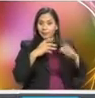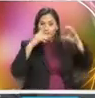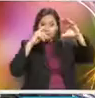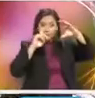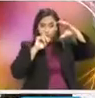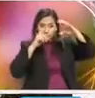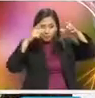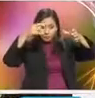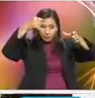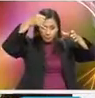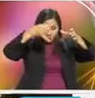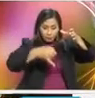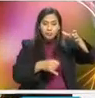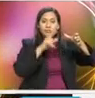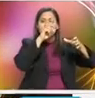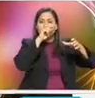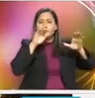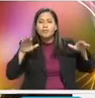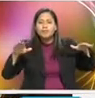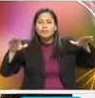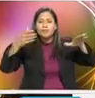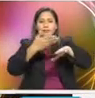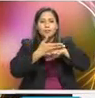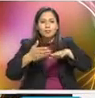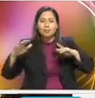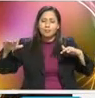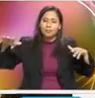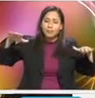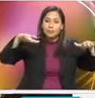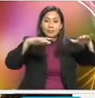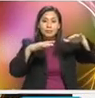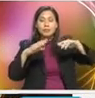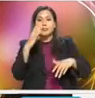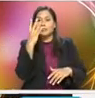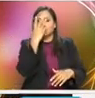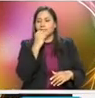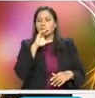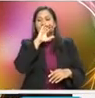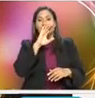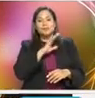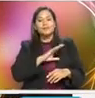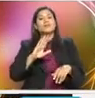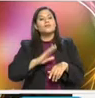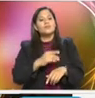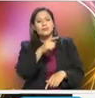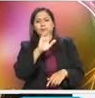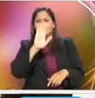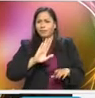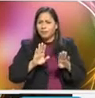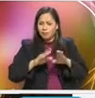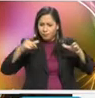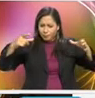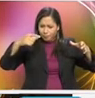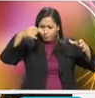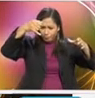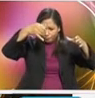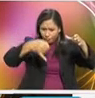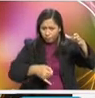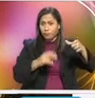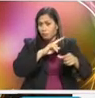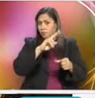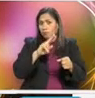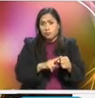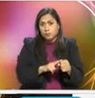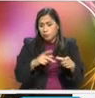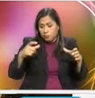de las golondrinas. Es lo que te platicaba de estos. Estas cosas son increíbles porque son unas, digamos, unos hoyos naturales